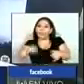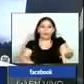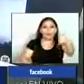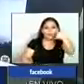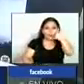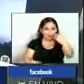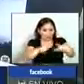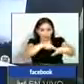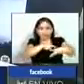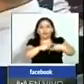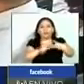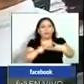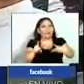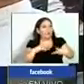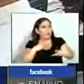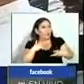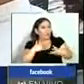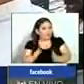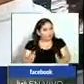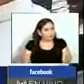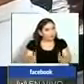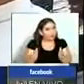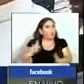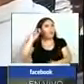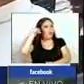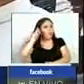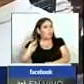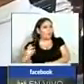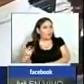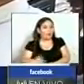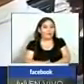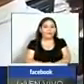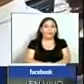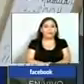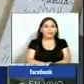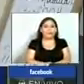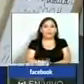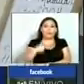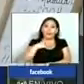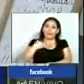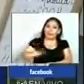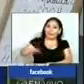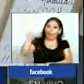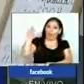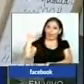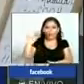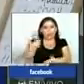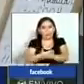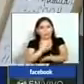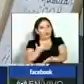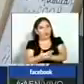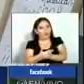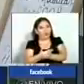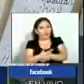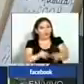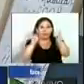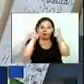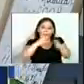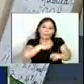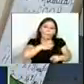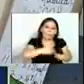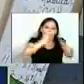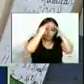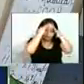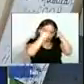Nos explica su motivación Para ser docente Cuando yo quise estudiar Quise hacerlo Por el área De la medicina